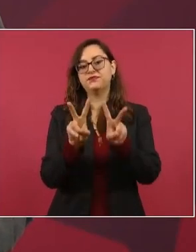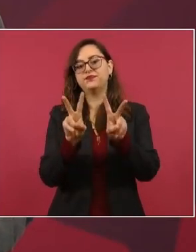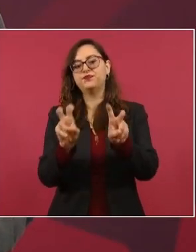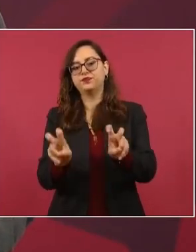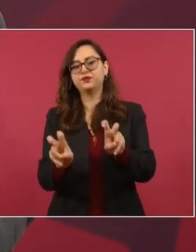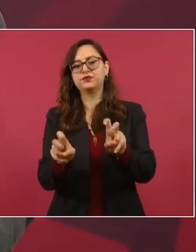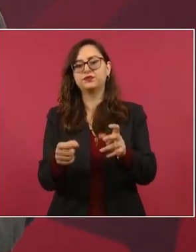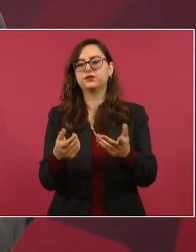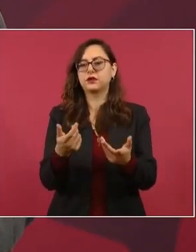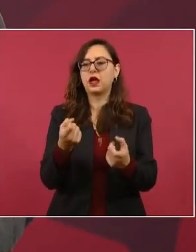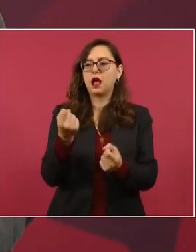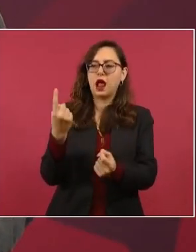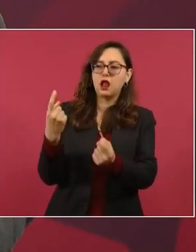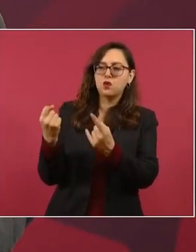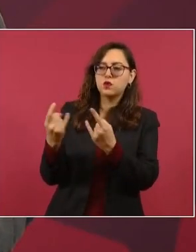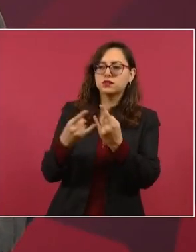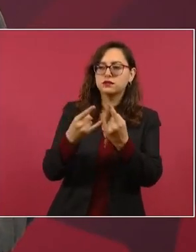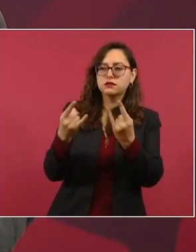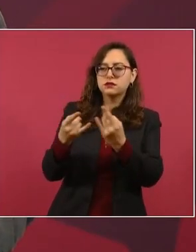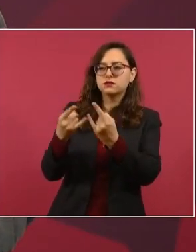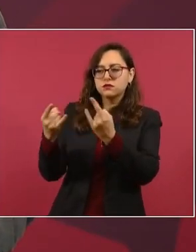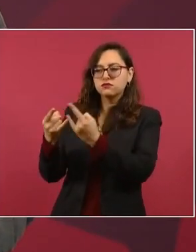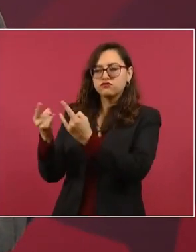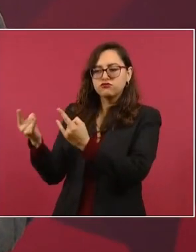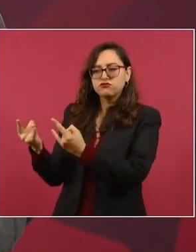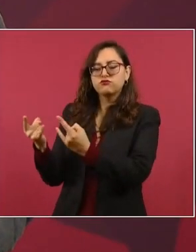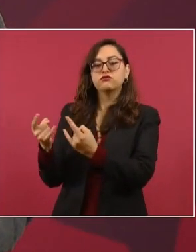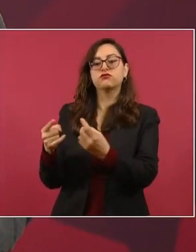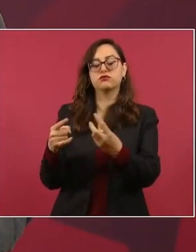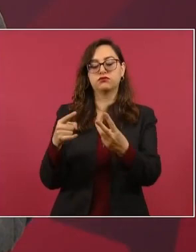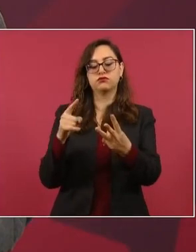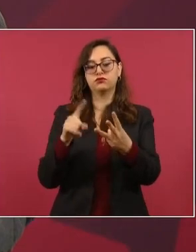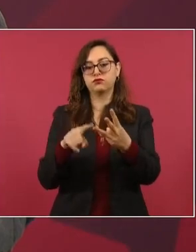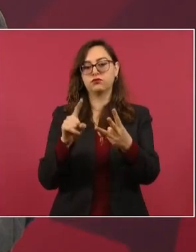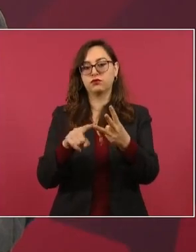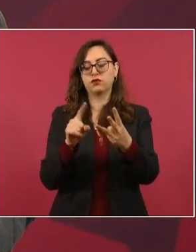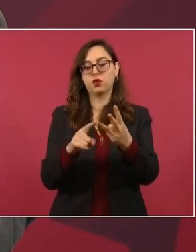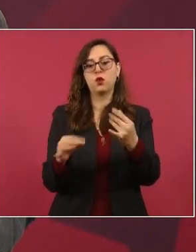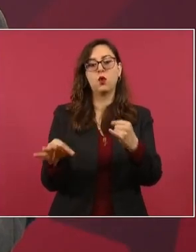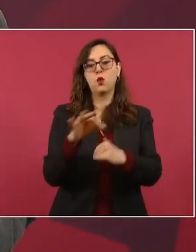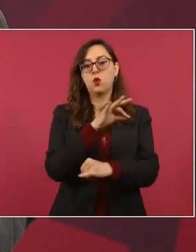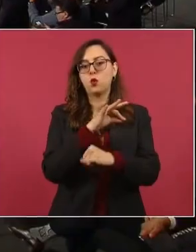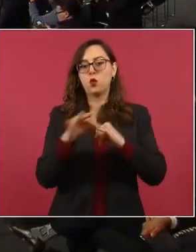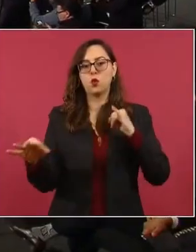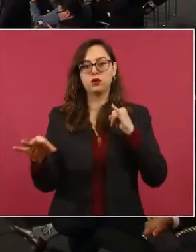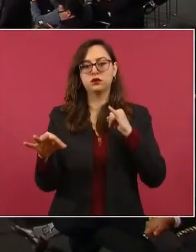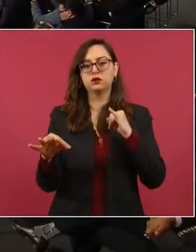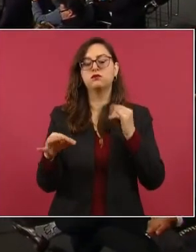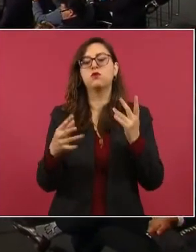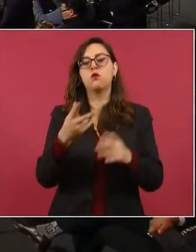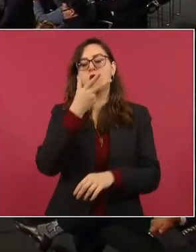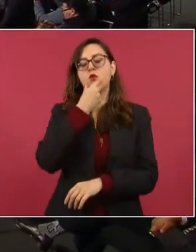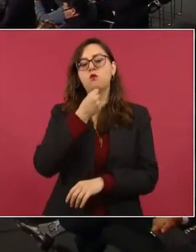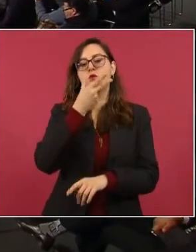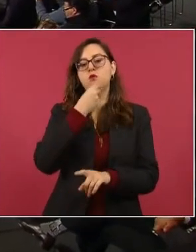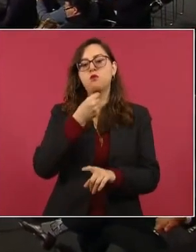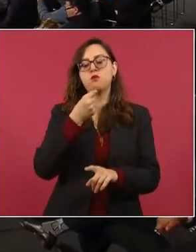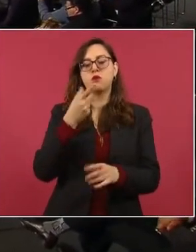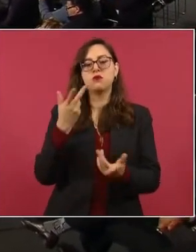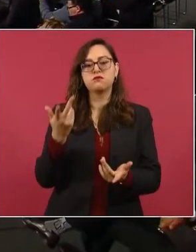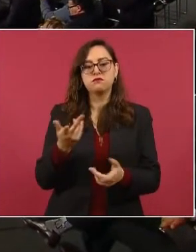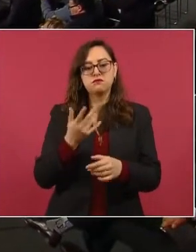aquí. Y por último, el antropólogo Diego Prieto, como todos los jueves, nos